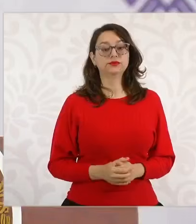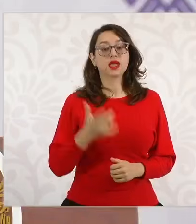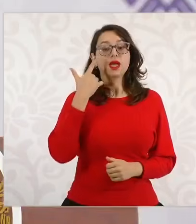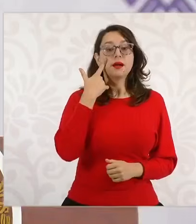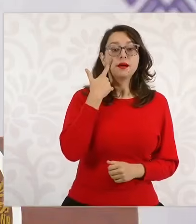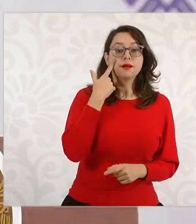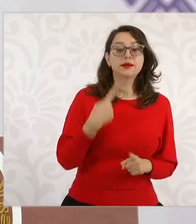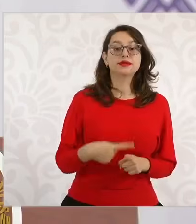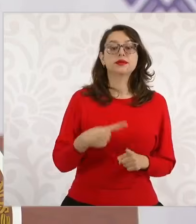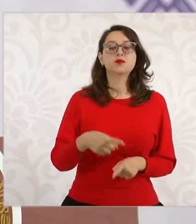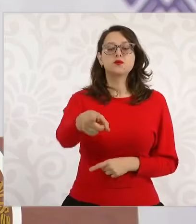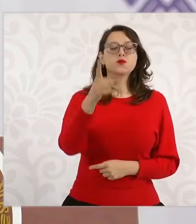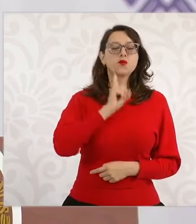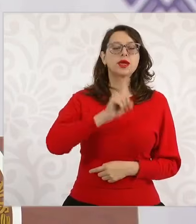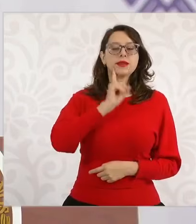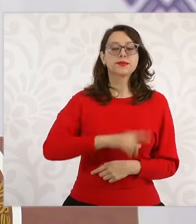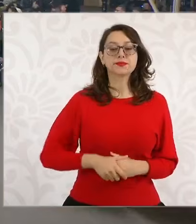ver. A ver la compañera.